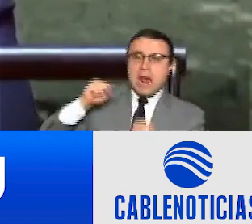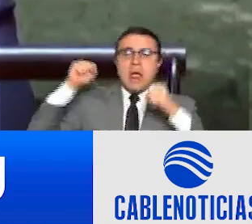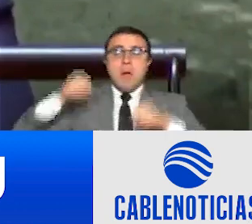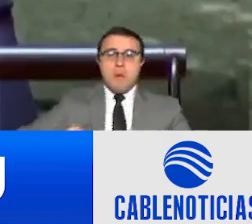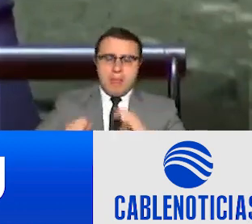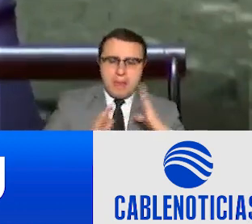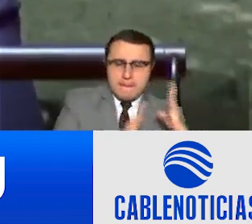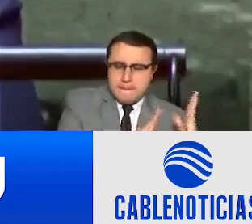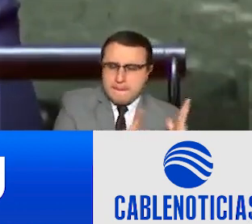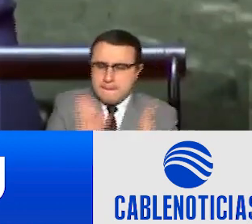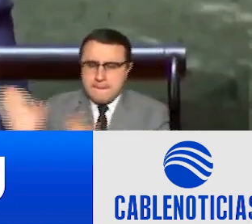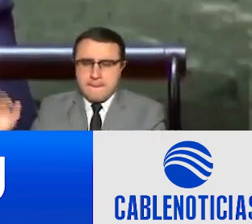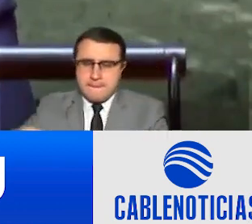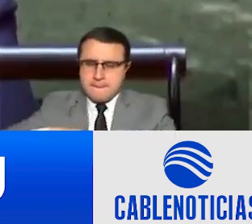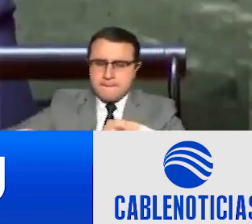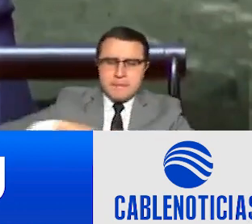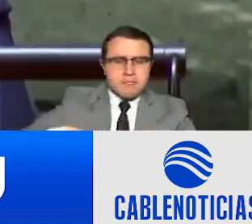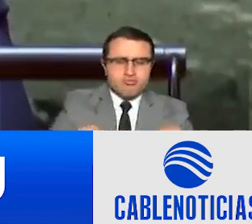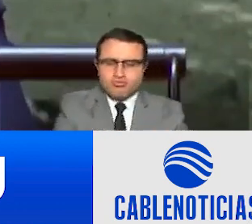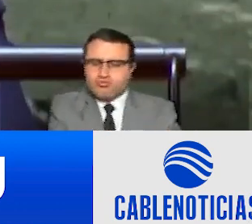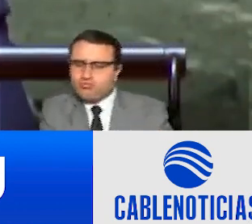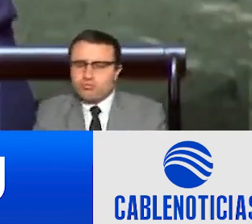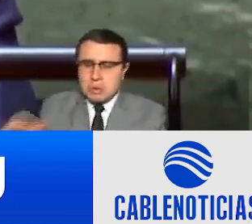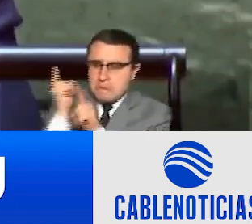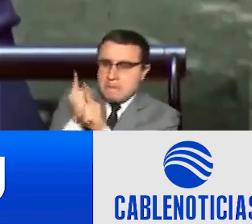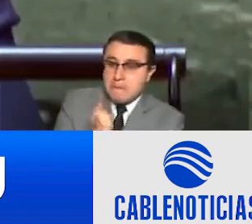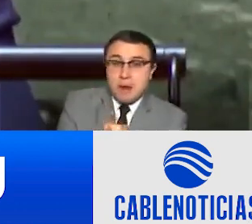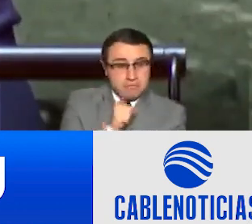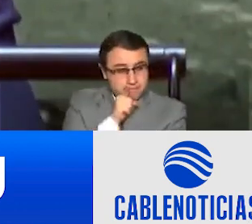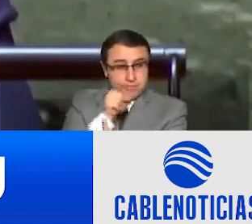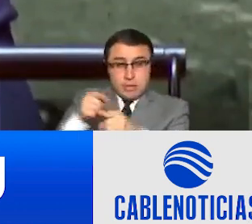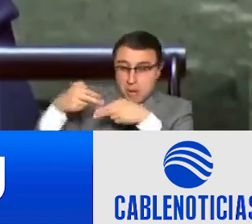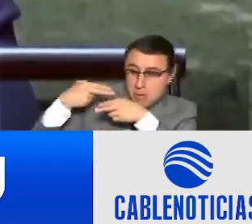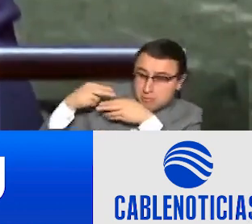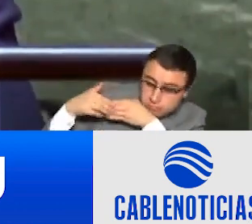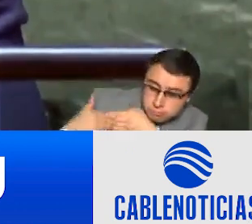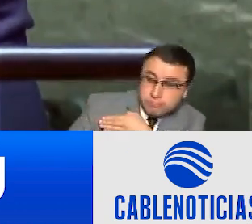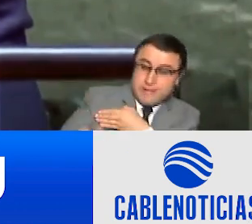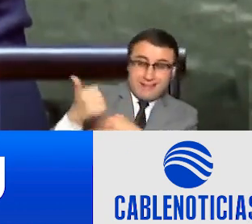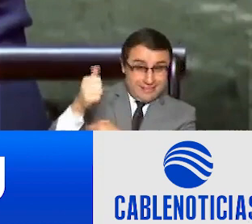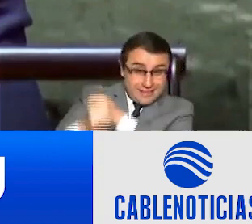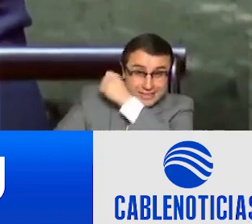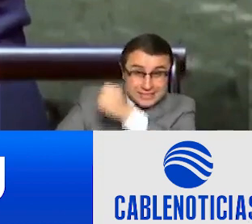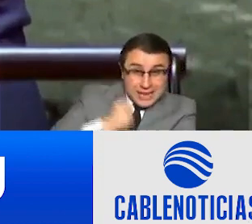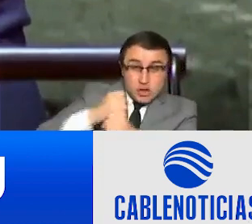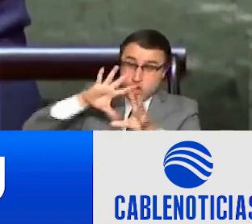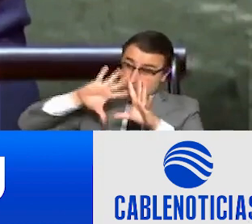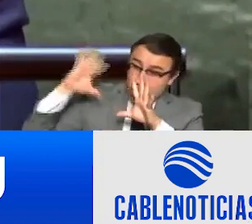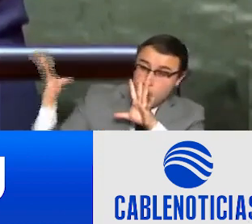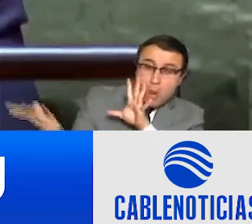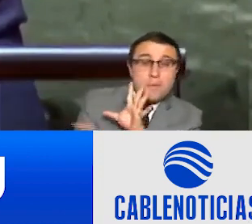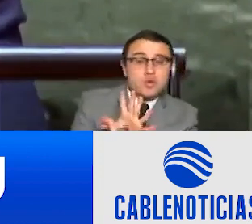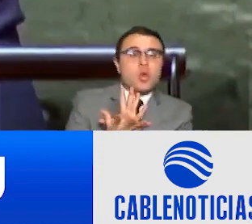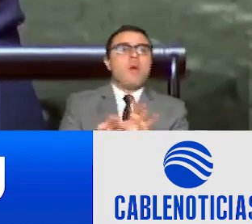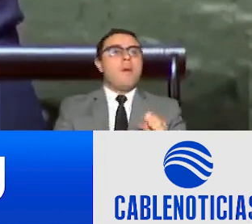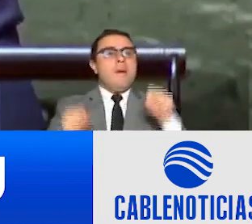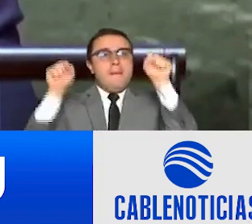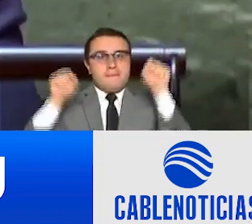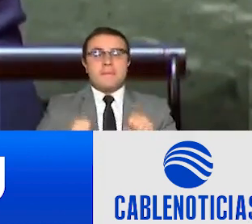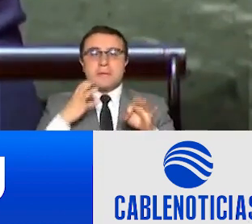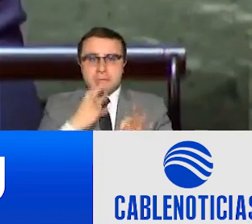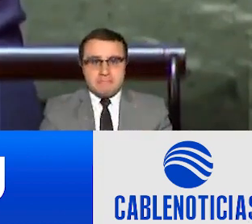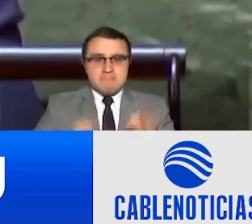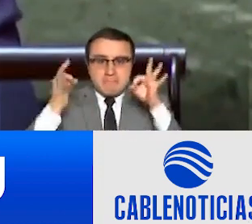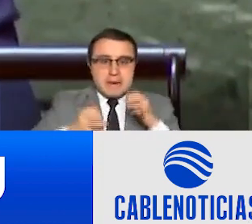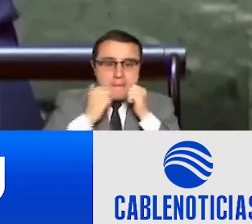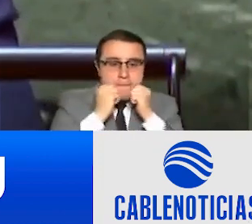las acciones concretas que aquí en una década en todo el mundo puedan adaptar